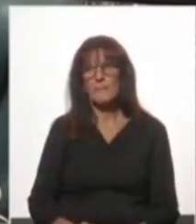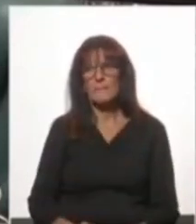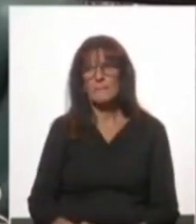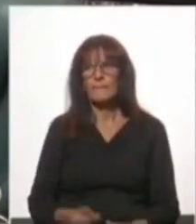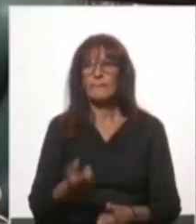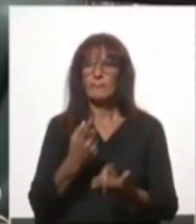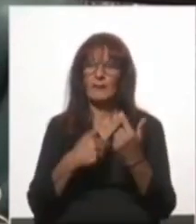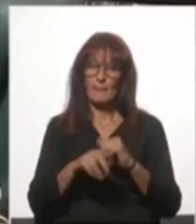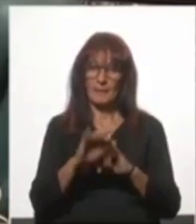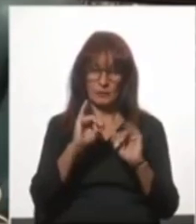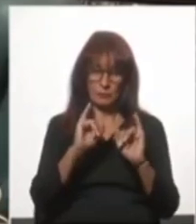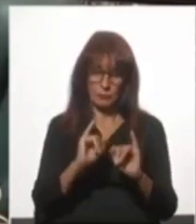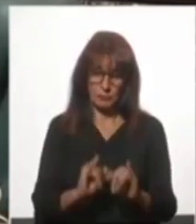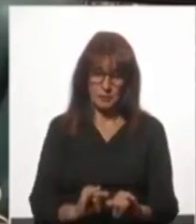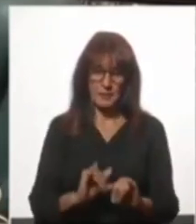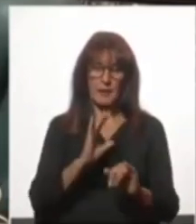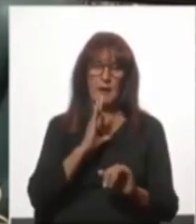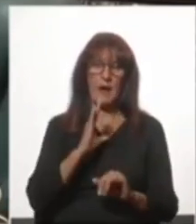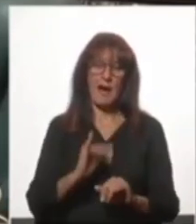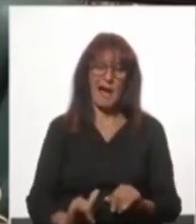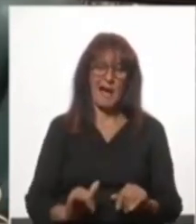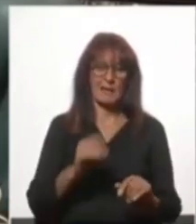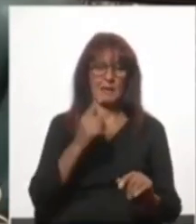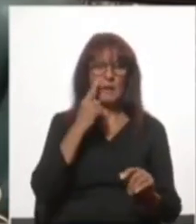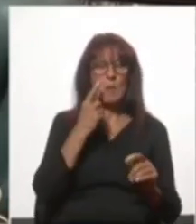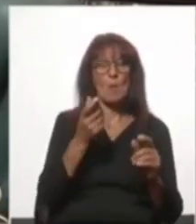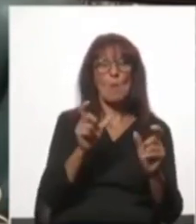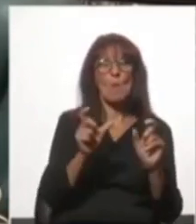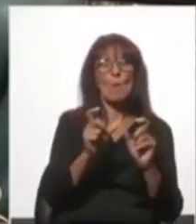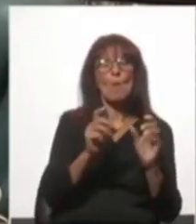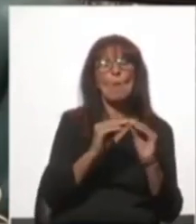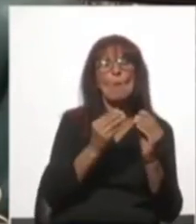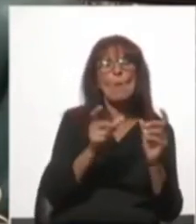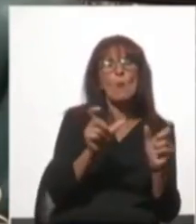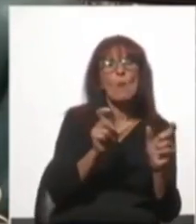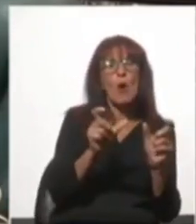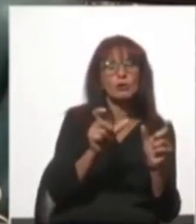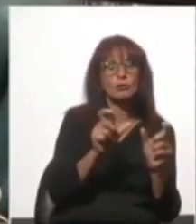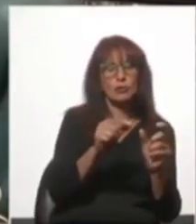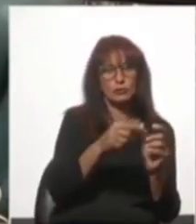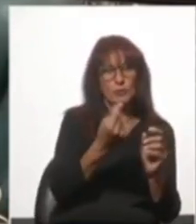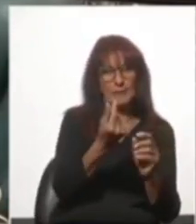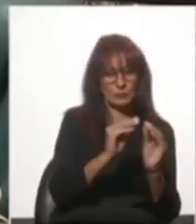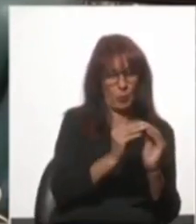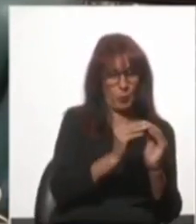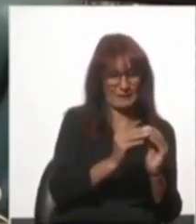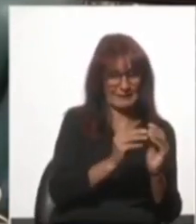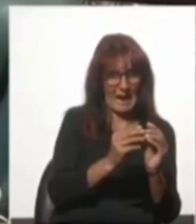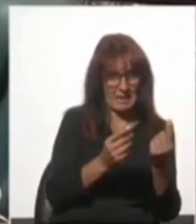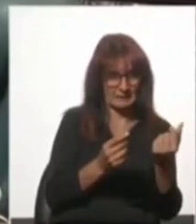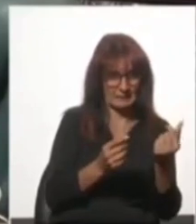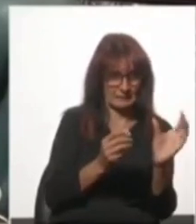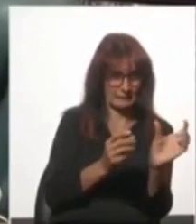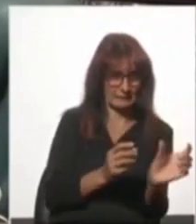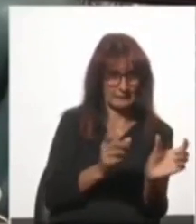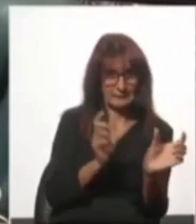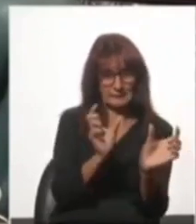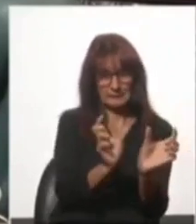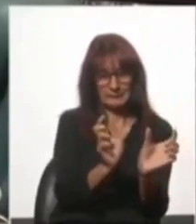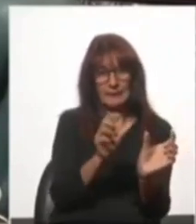Pero sí hay inconsistencia entre los montos presupuestales y la meta